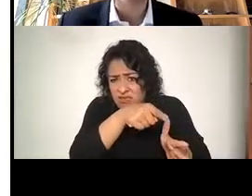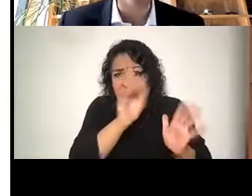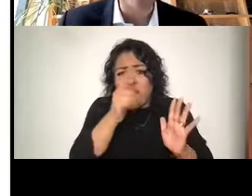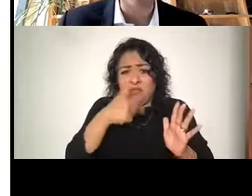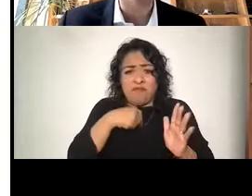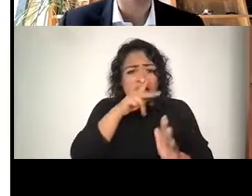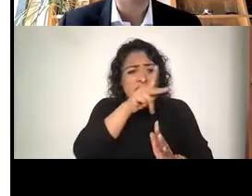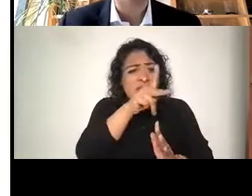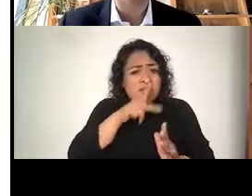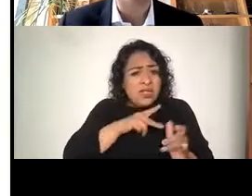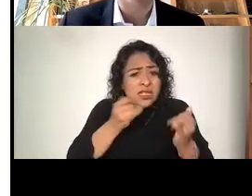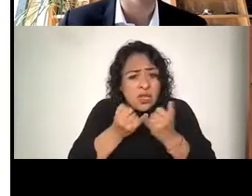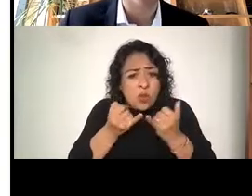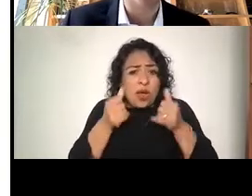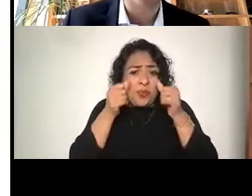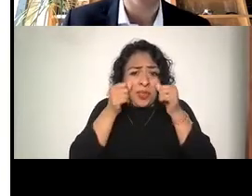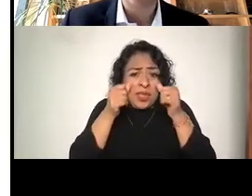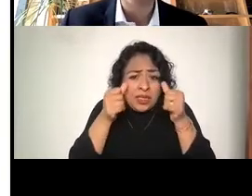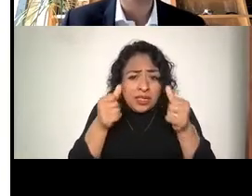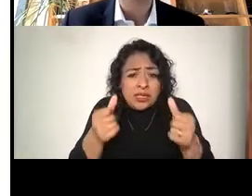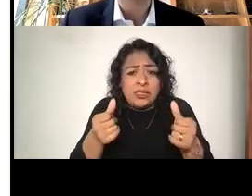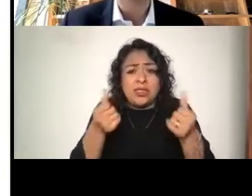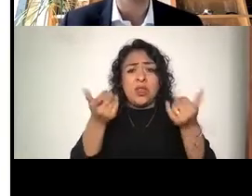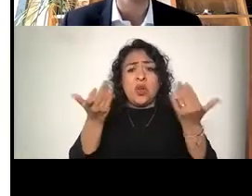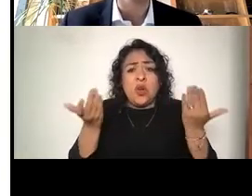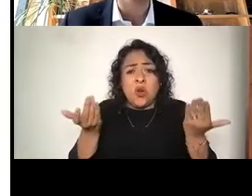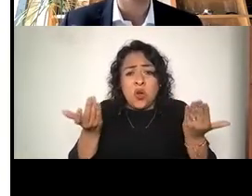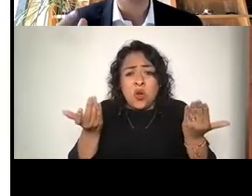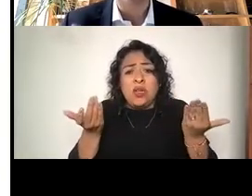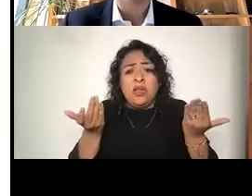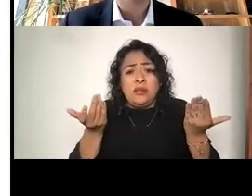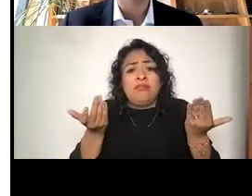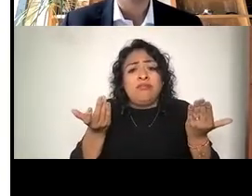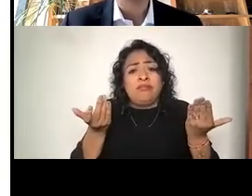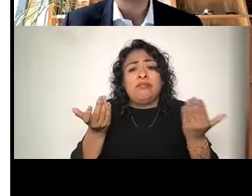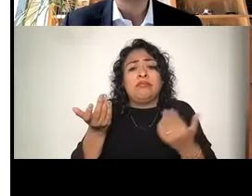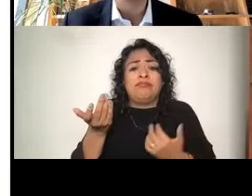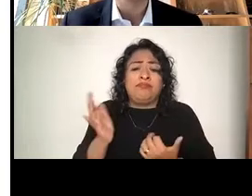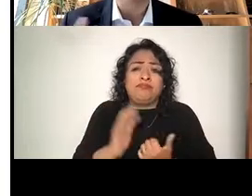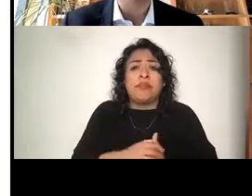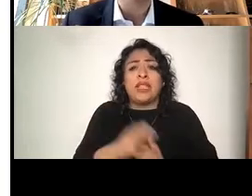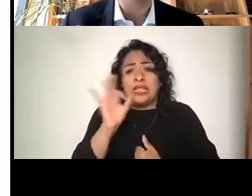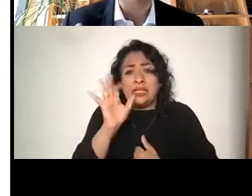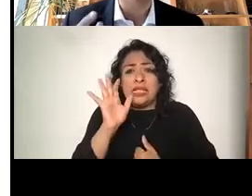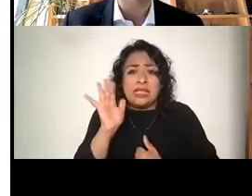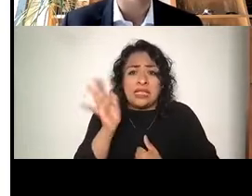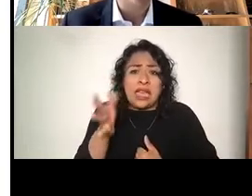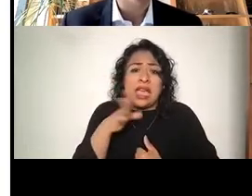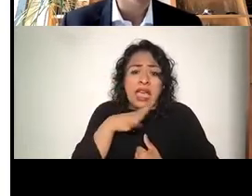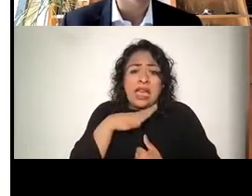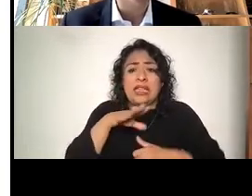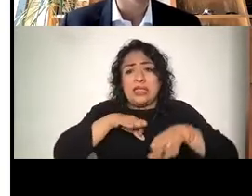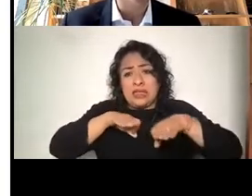que atendiera las cosas como las hacemos, que hubiera hecho ya un